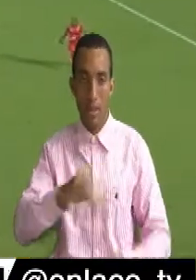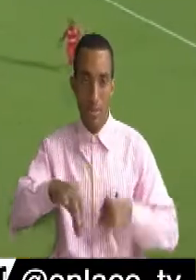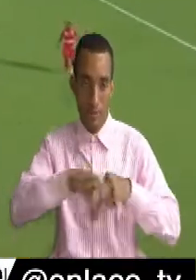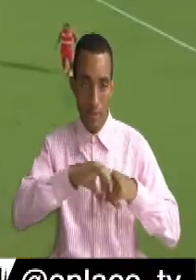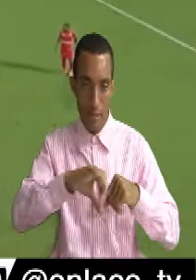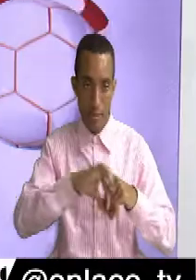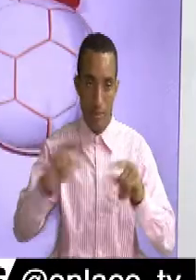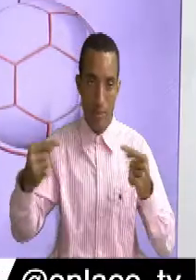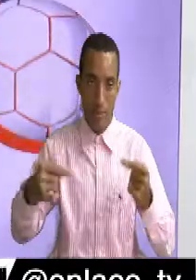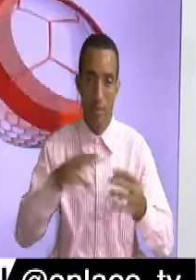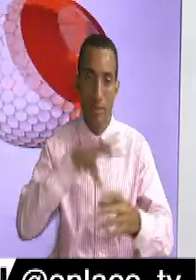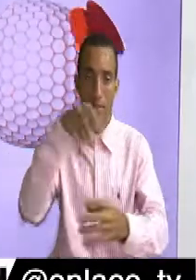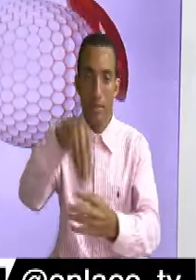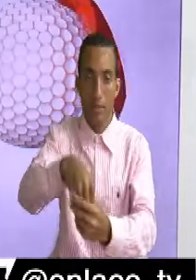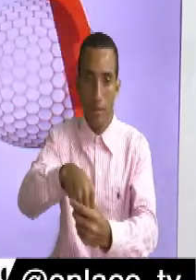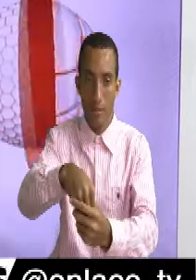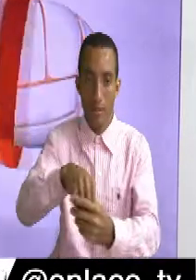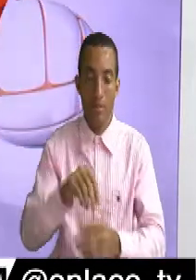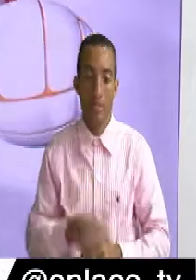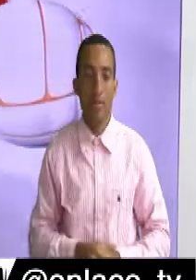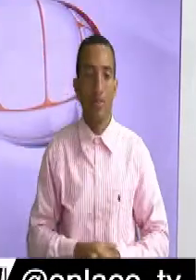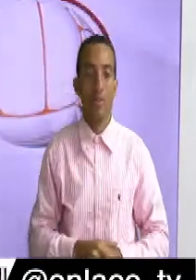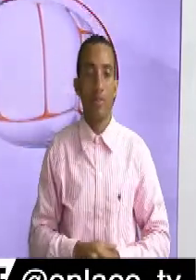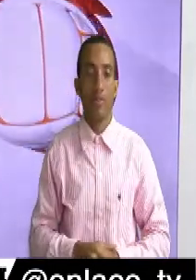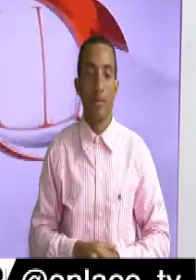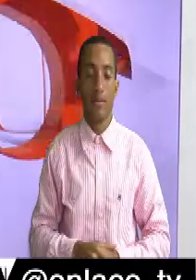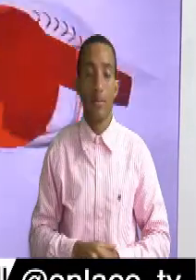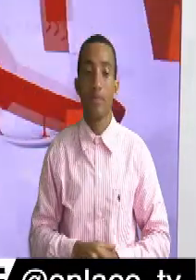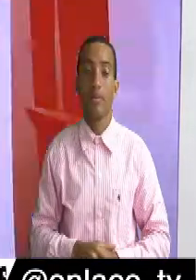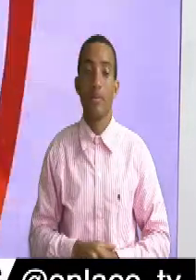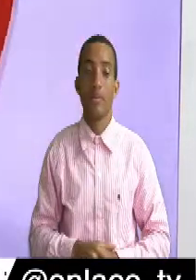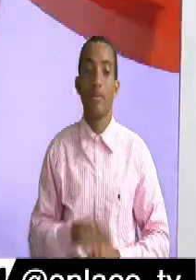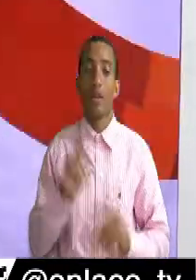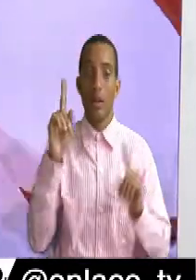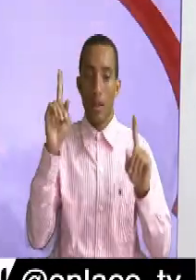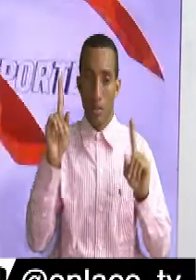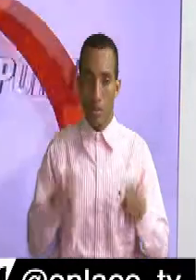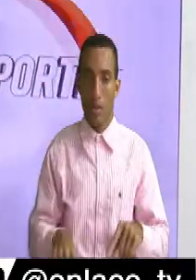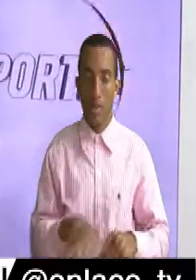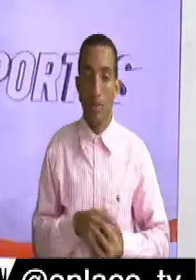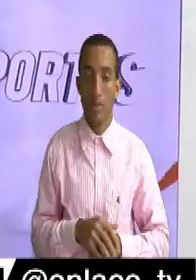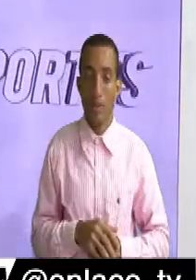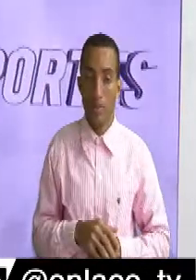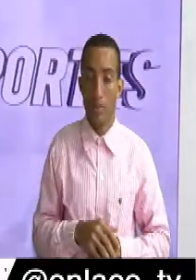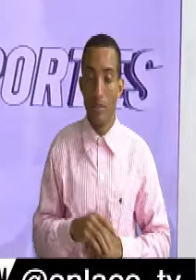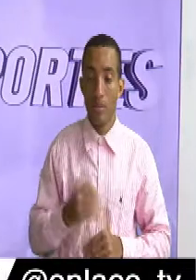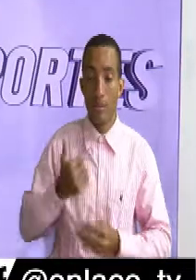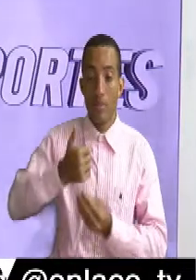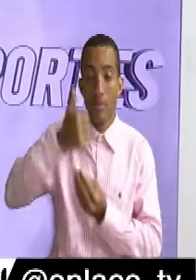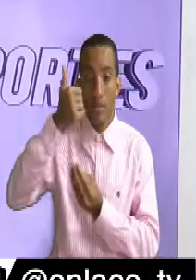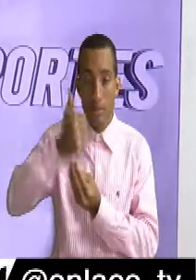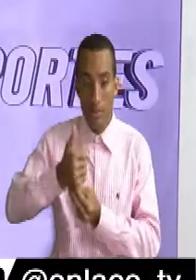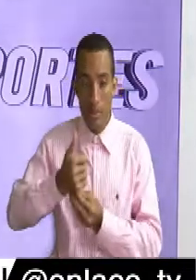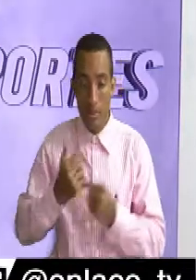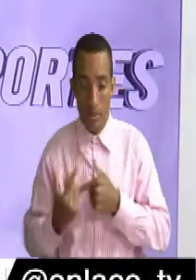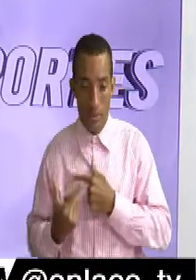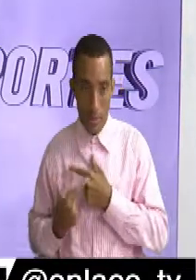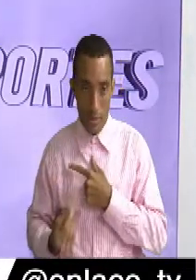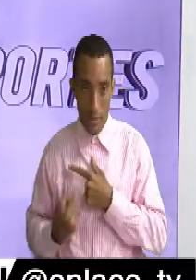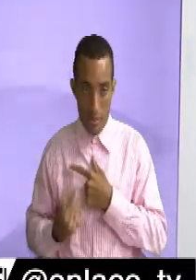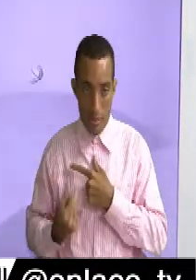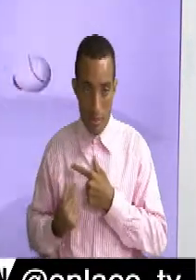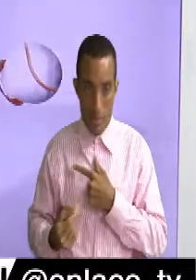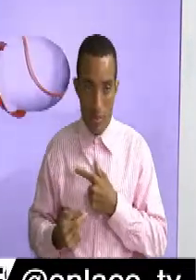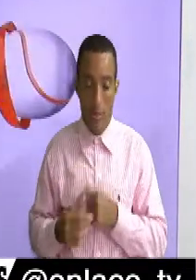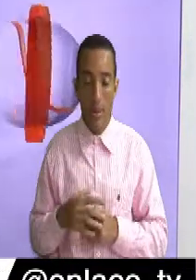visitante. El técnico de Patriotas Fútbol Club también expresó su opinión frente a este partido. Asegura que les